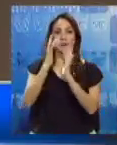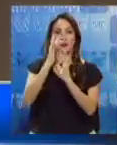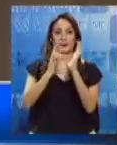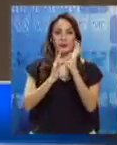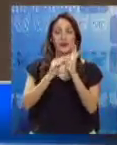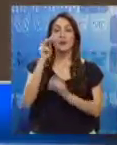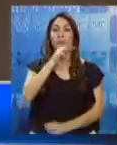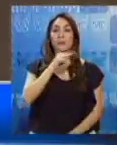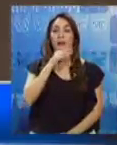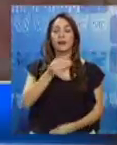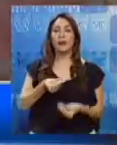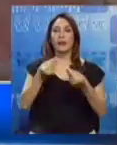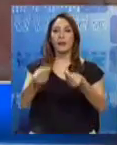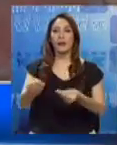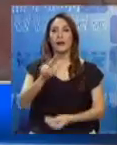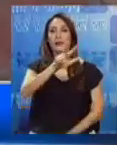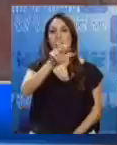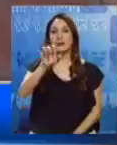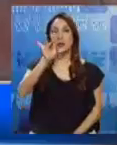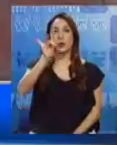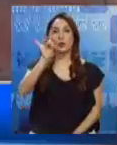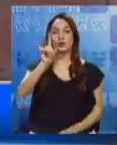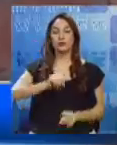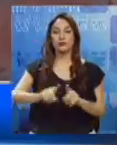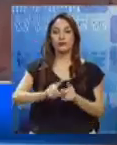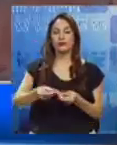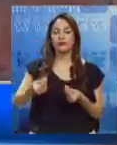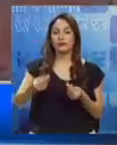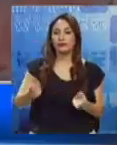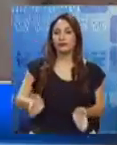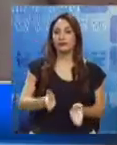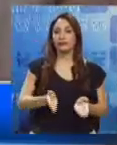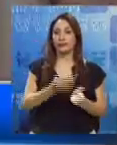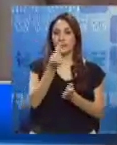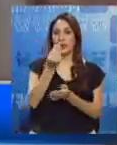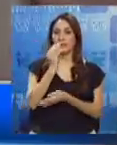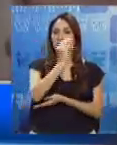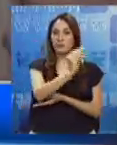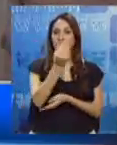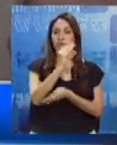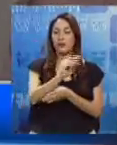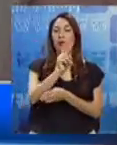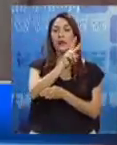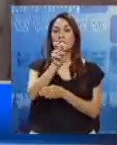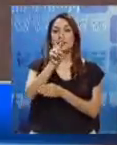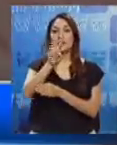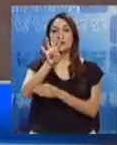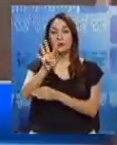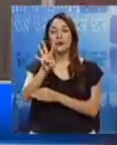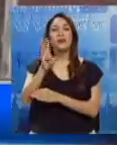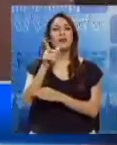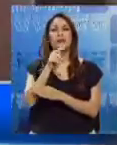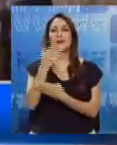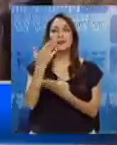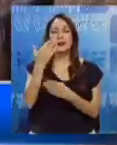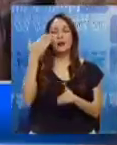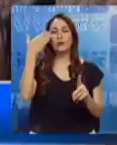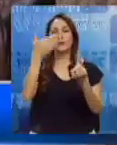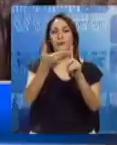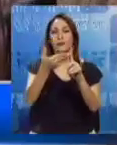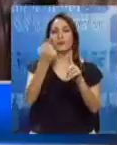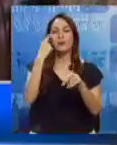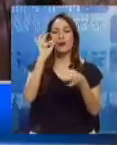En Manta entregó 308 incentivos económicos para las familias afectadas, 224 de ellos fueron destinados